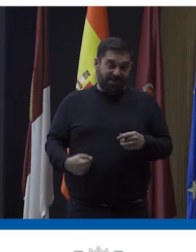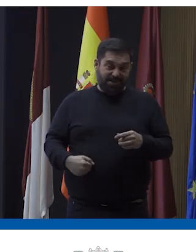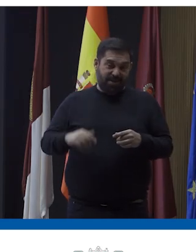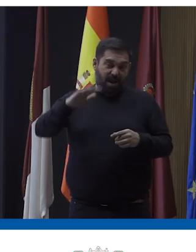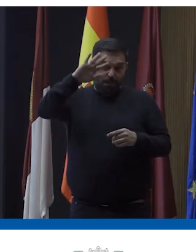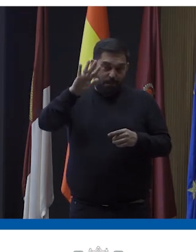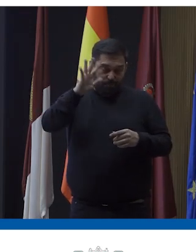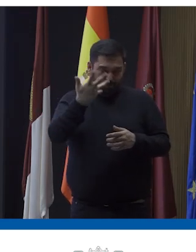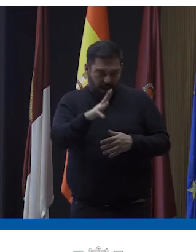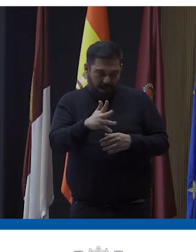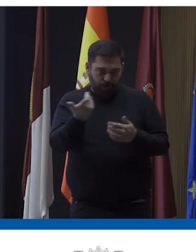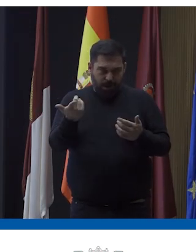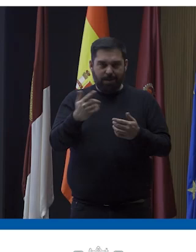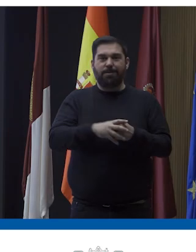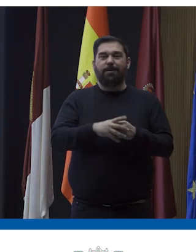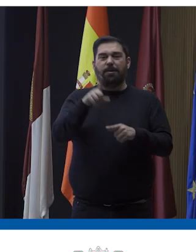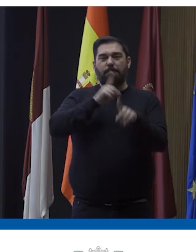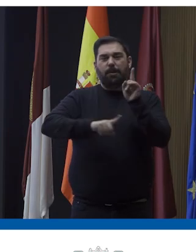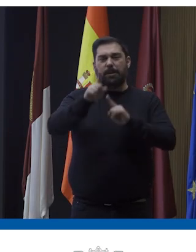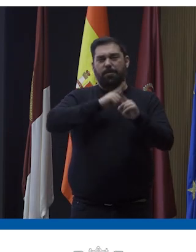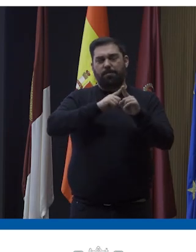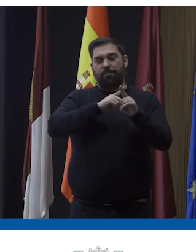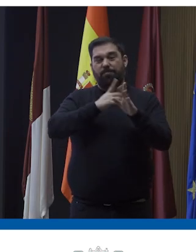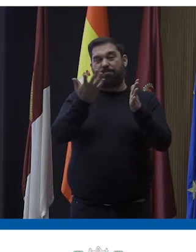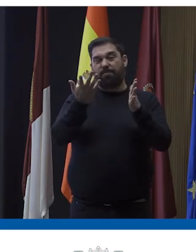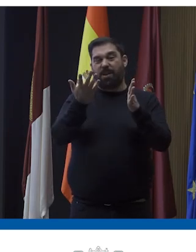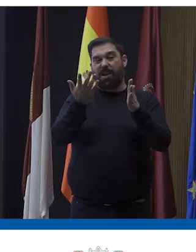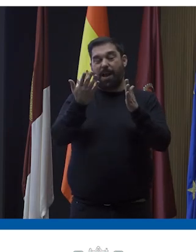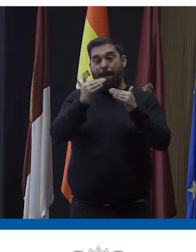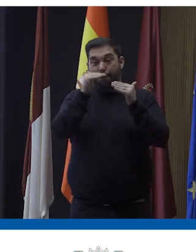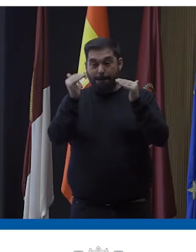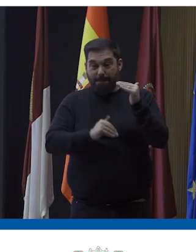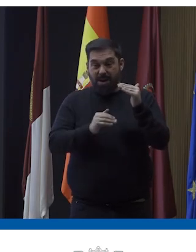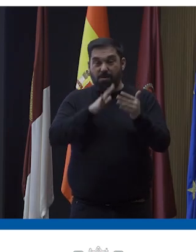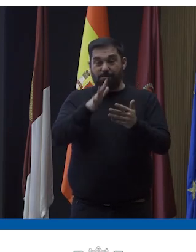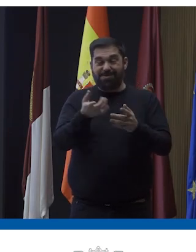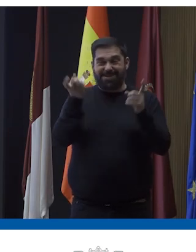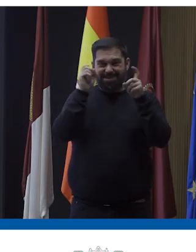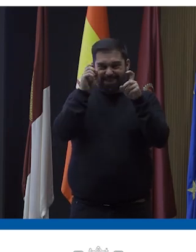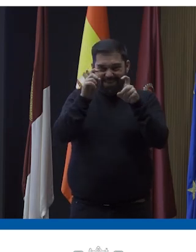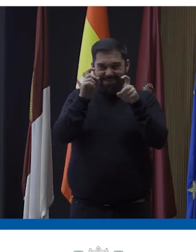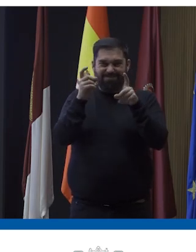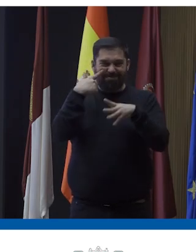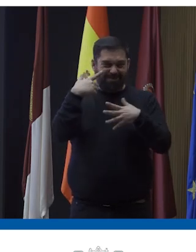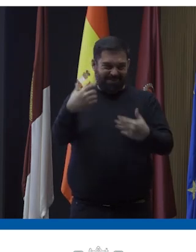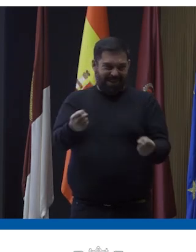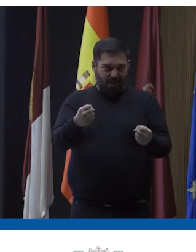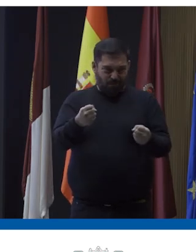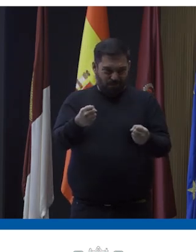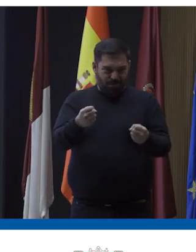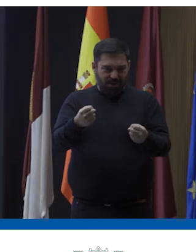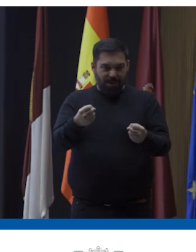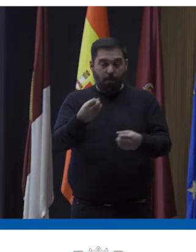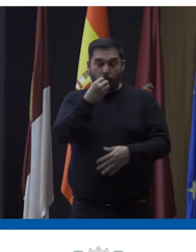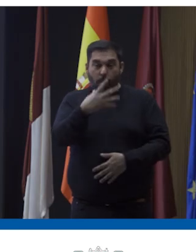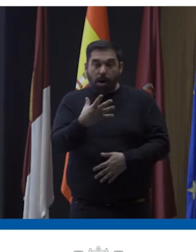mucho más, tienen como mejor educación para la salud porque hacen ejercicios que son muy buenos, por